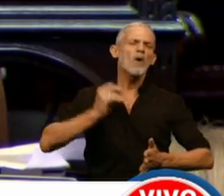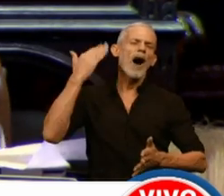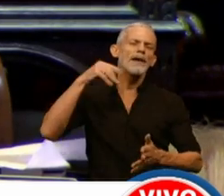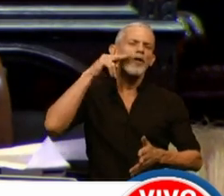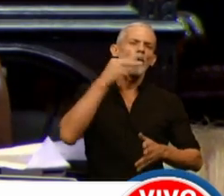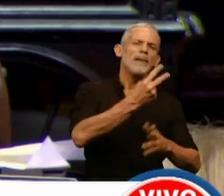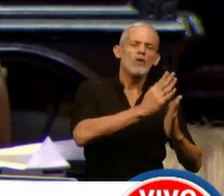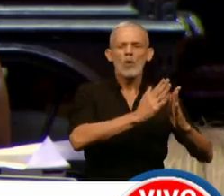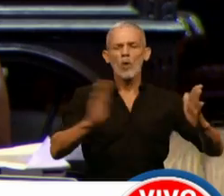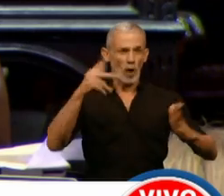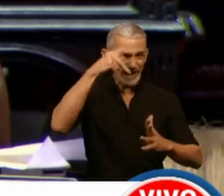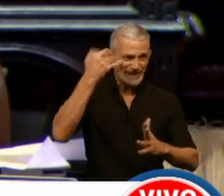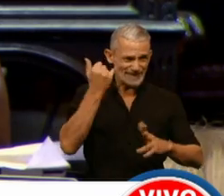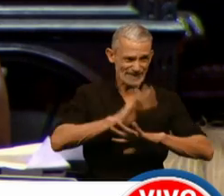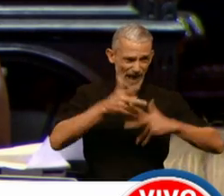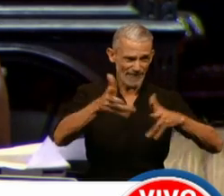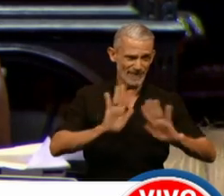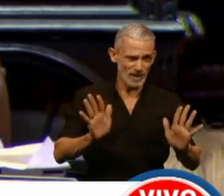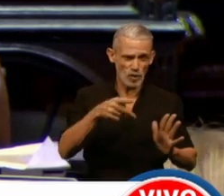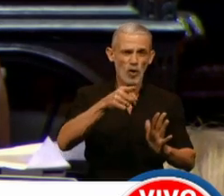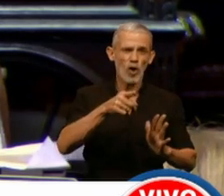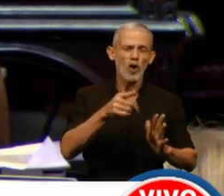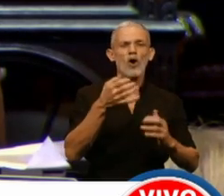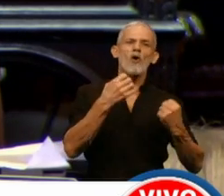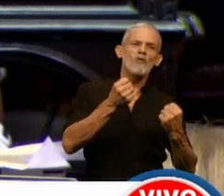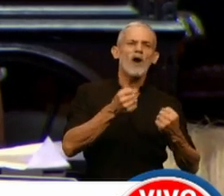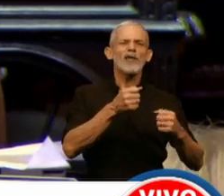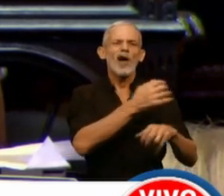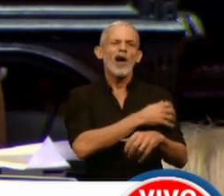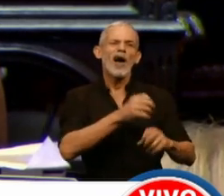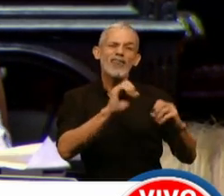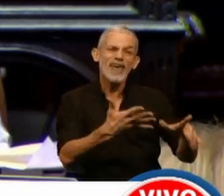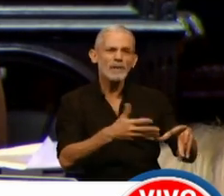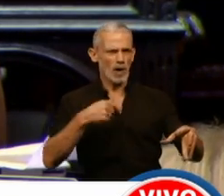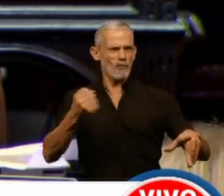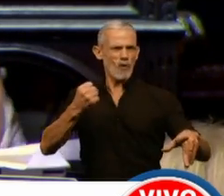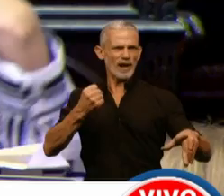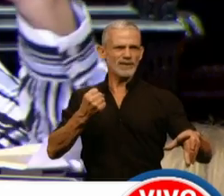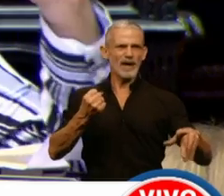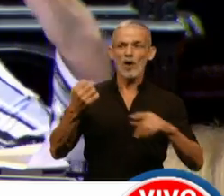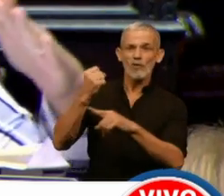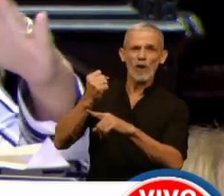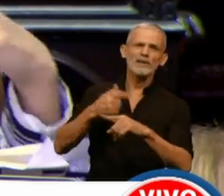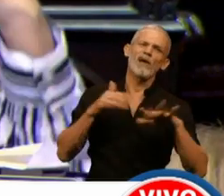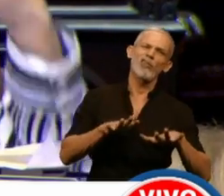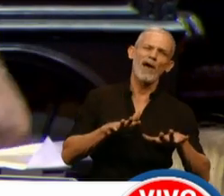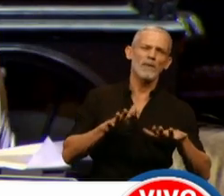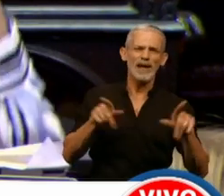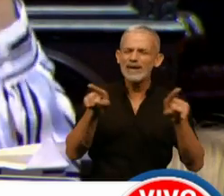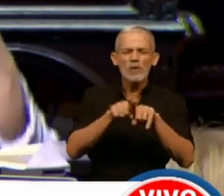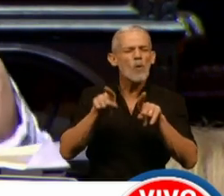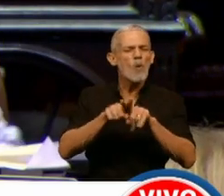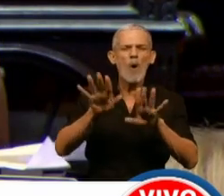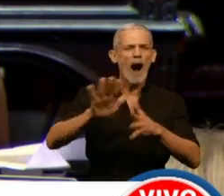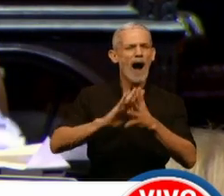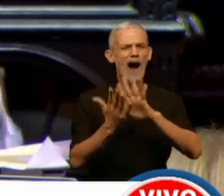el 2001 se lo dijo néstor kirchner estamos fuertes con los débiles y débil con los fuertes bueno repitieron la misma